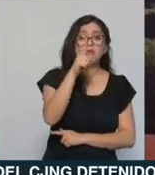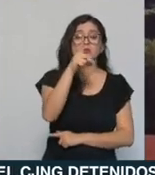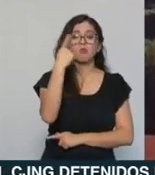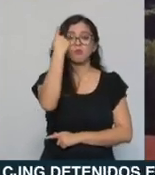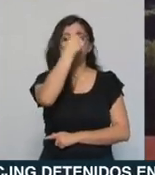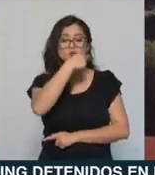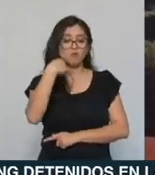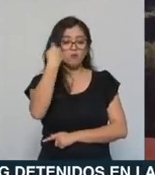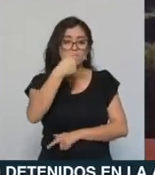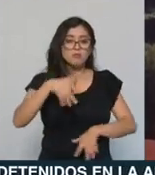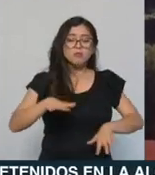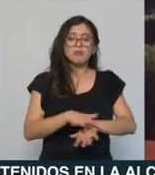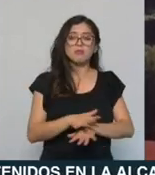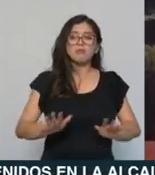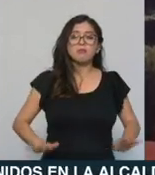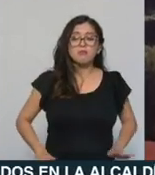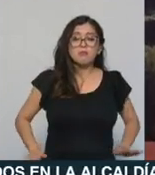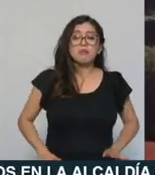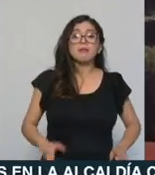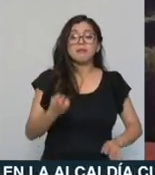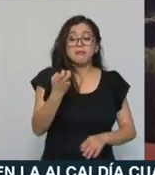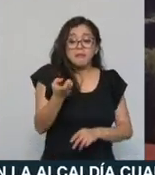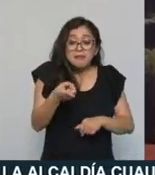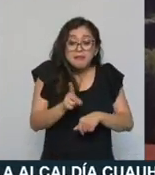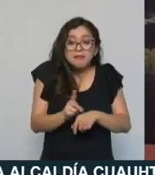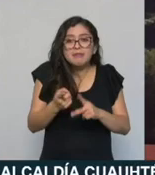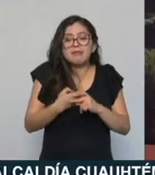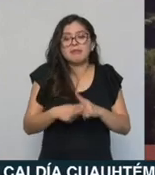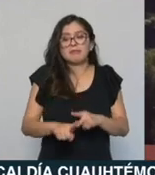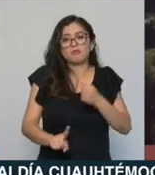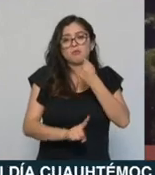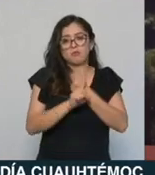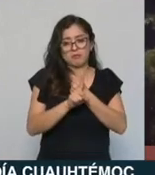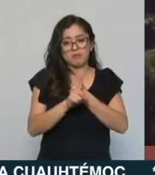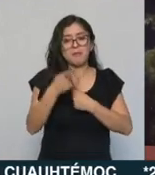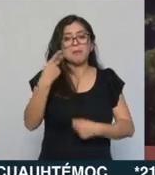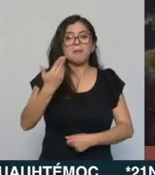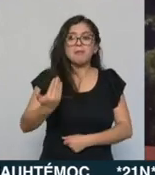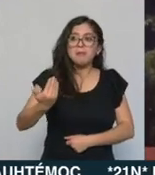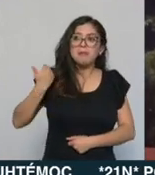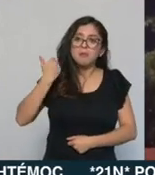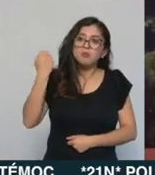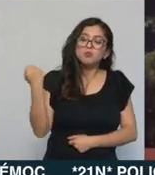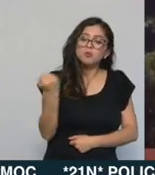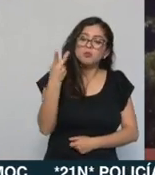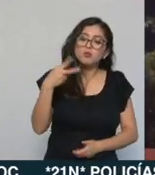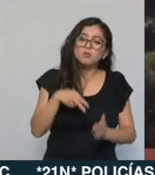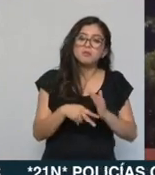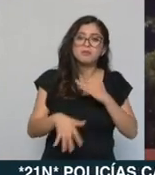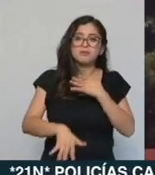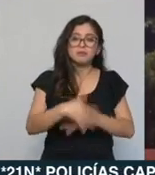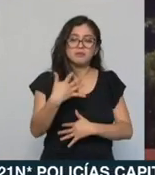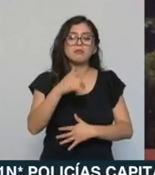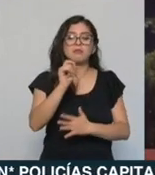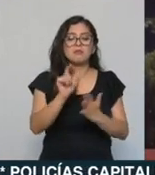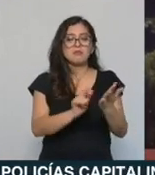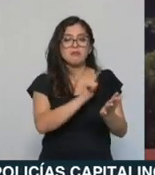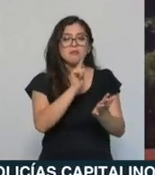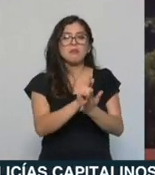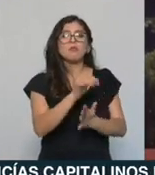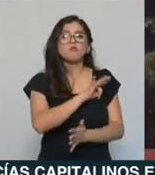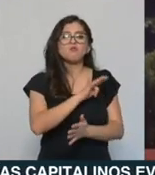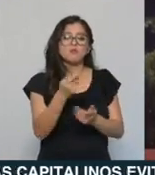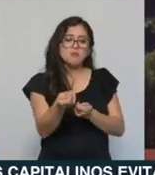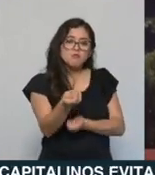expresión de género, pues desde ahí pisan los problemas. Afortunadamente en 2015, como sabemos, salió la reforma para poder hacer el cambio de